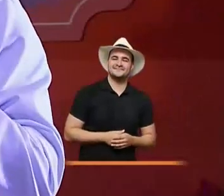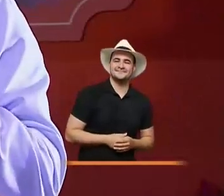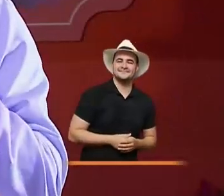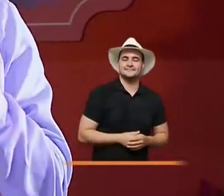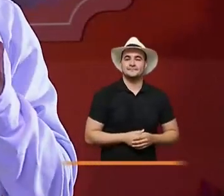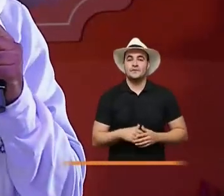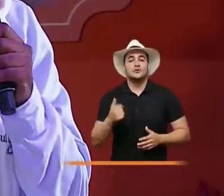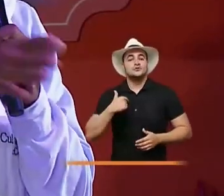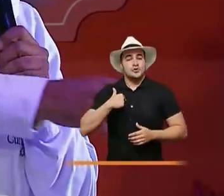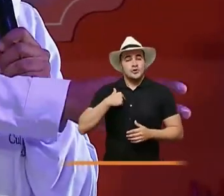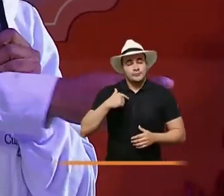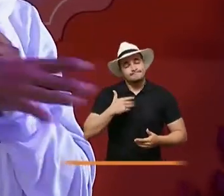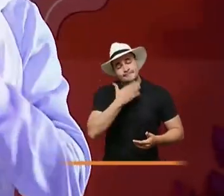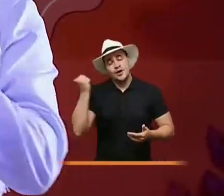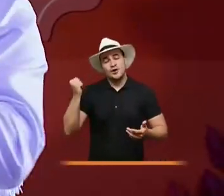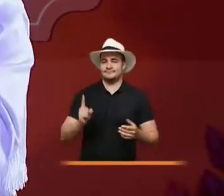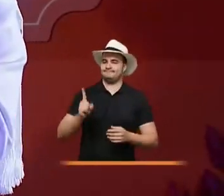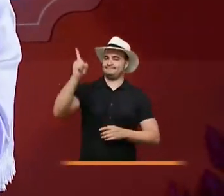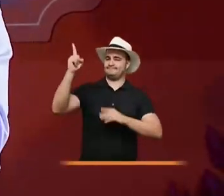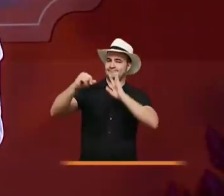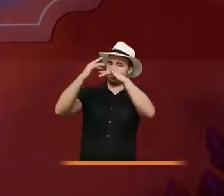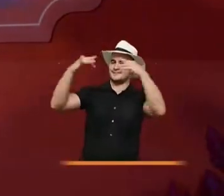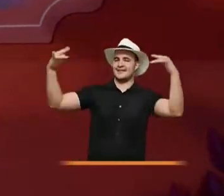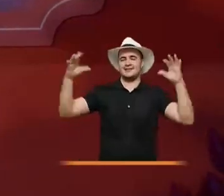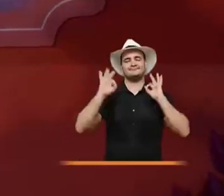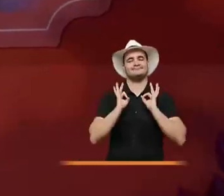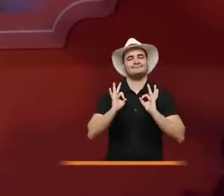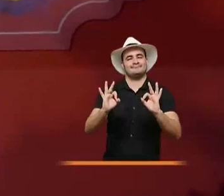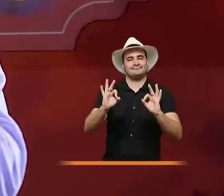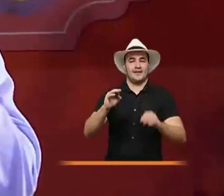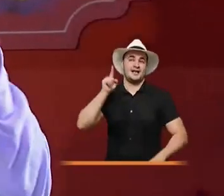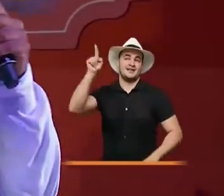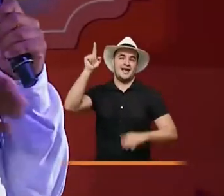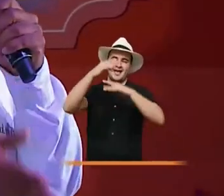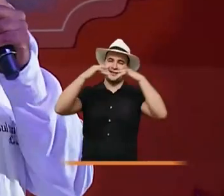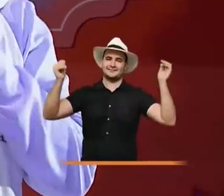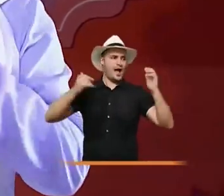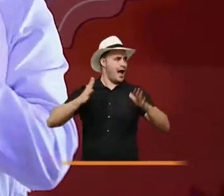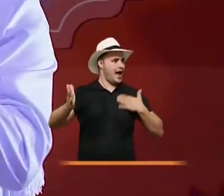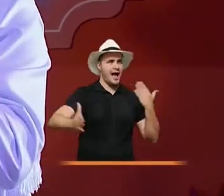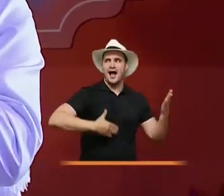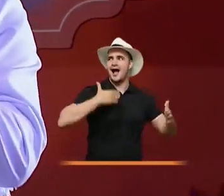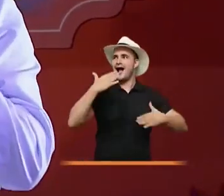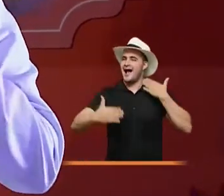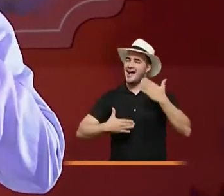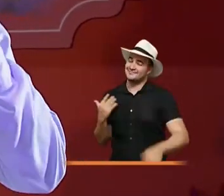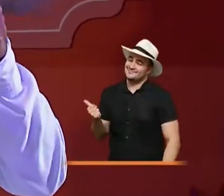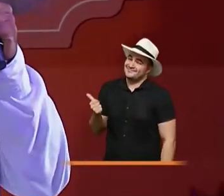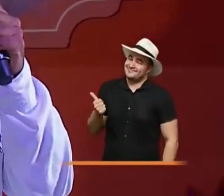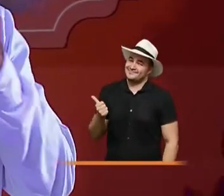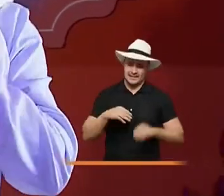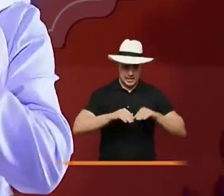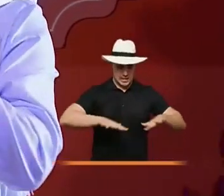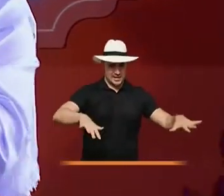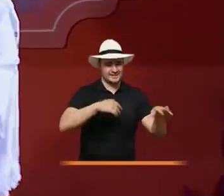prefiero estar en cielo allá yo tengo alegría esta tierra